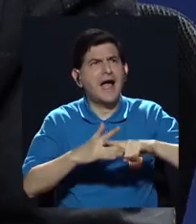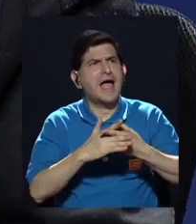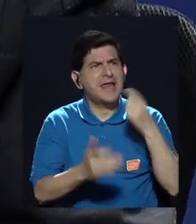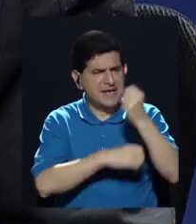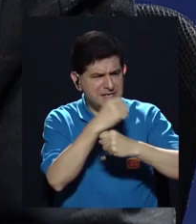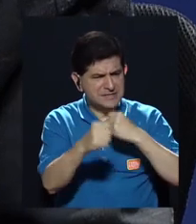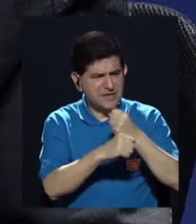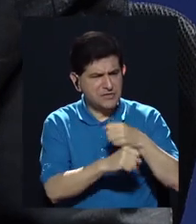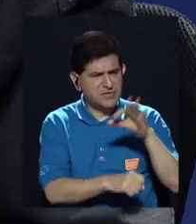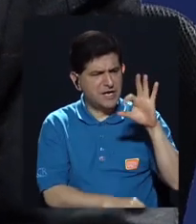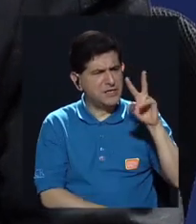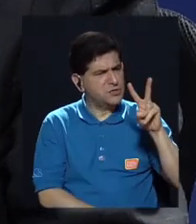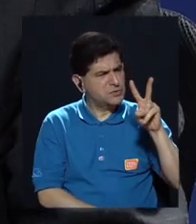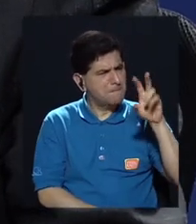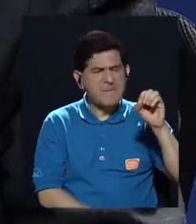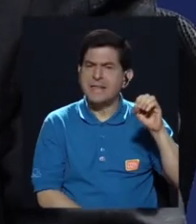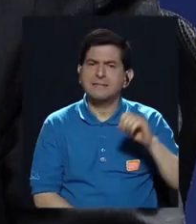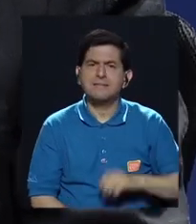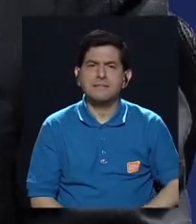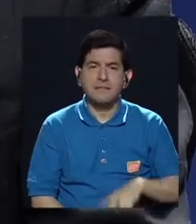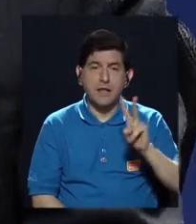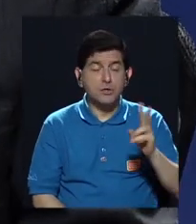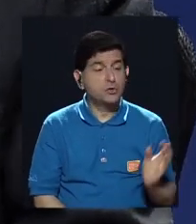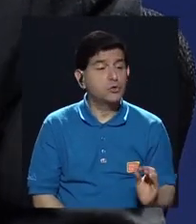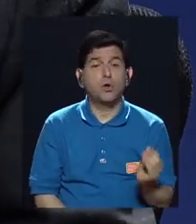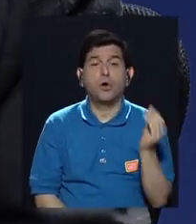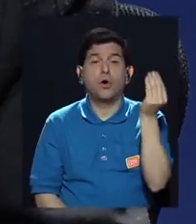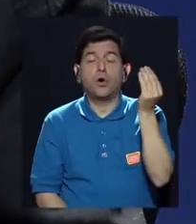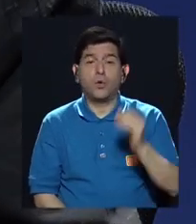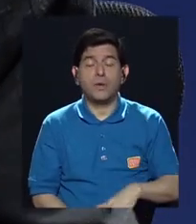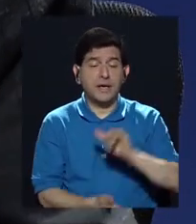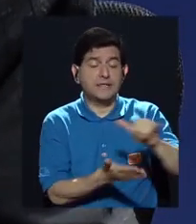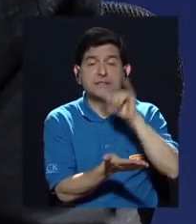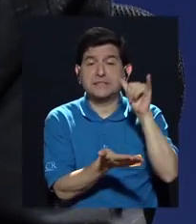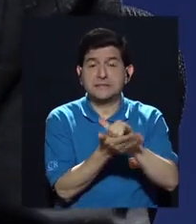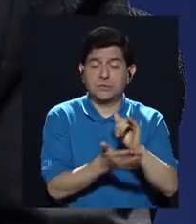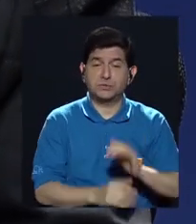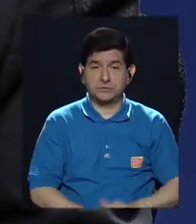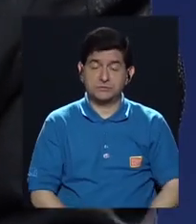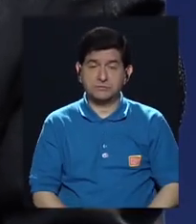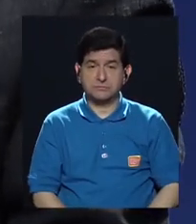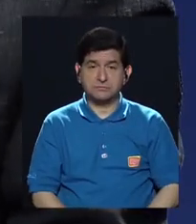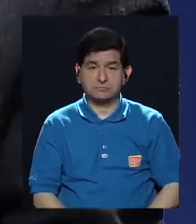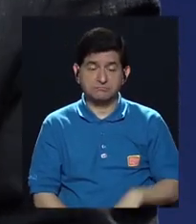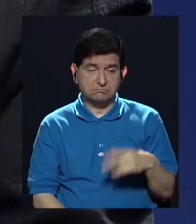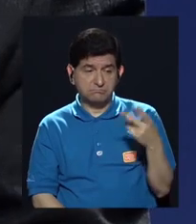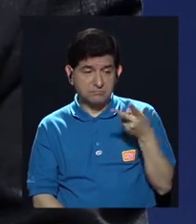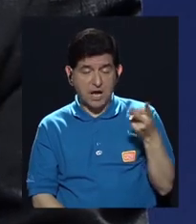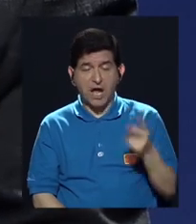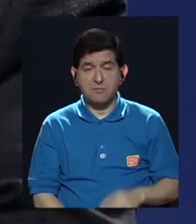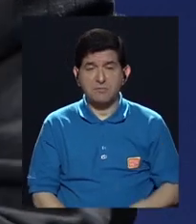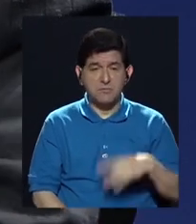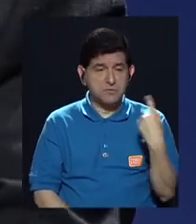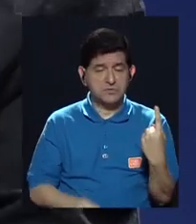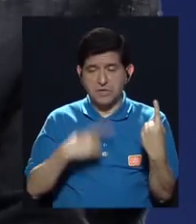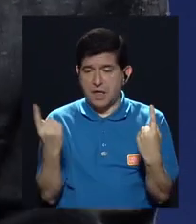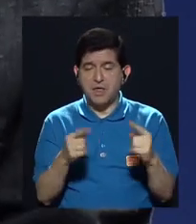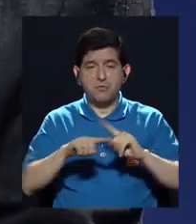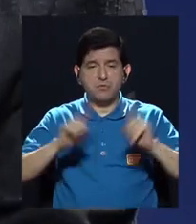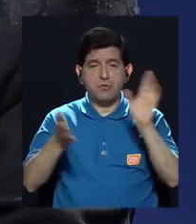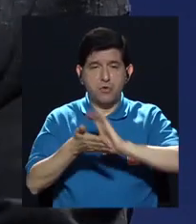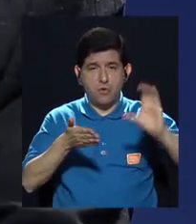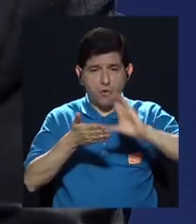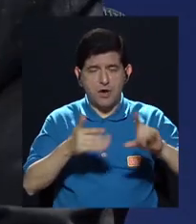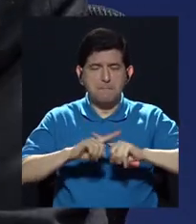A principios de la década de los 20, hay dos muchachos en San José que son, cada uno está en un